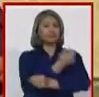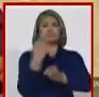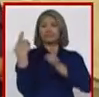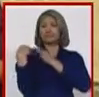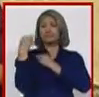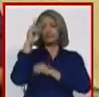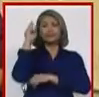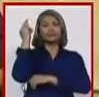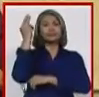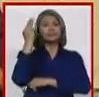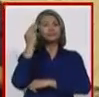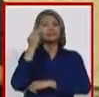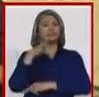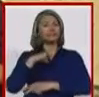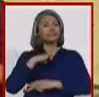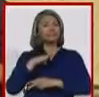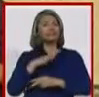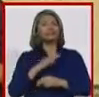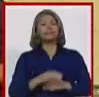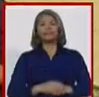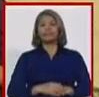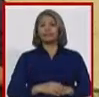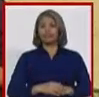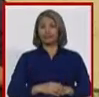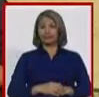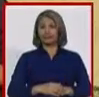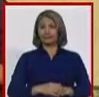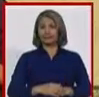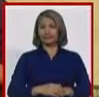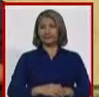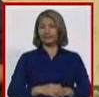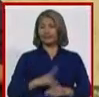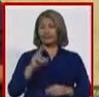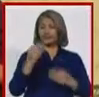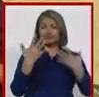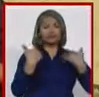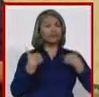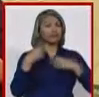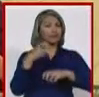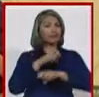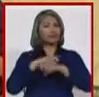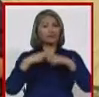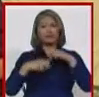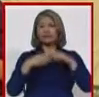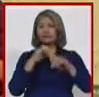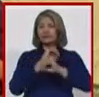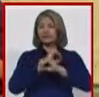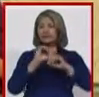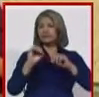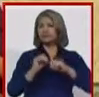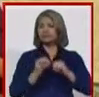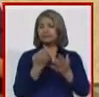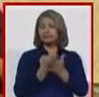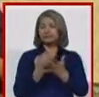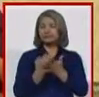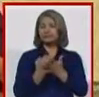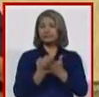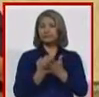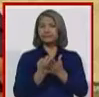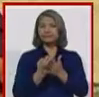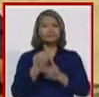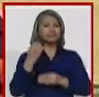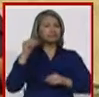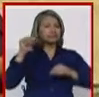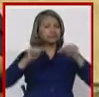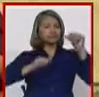de méxico era válido vigente y no adolecía de ningún tipo de circunstancia o elemento que nos genere